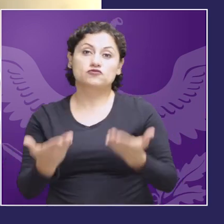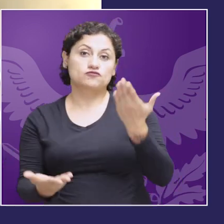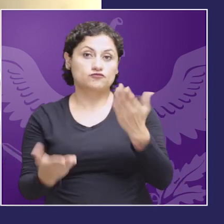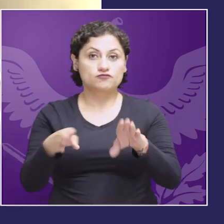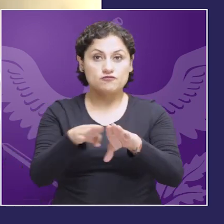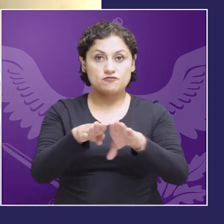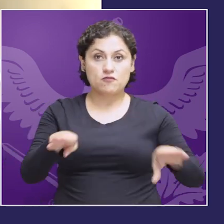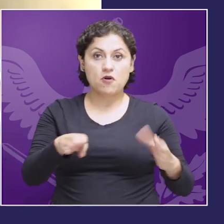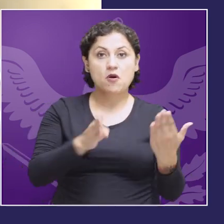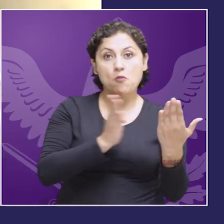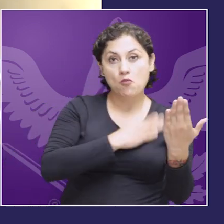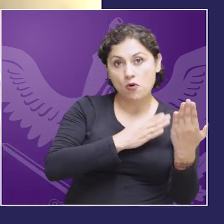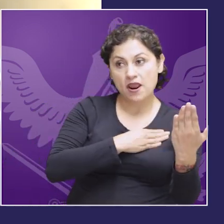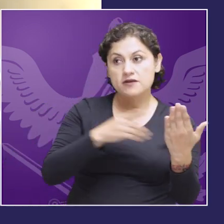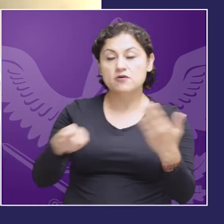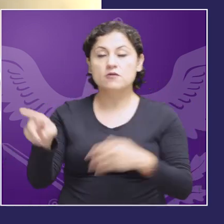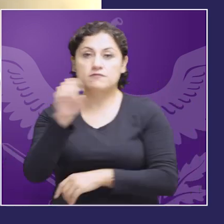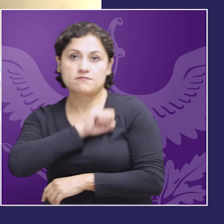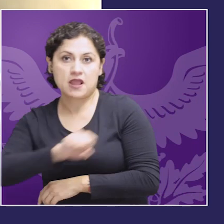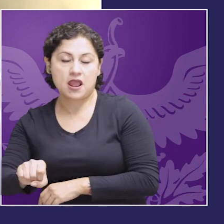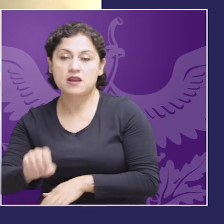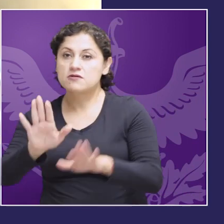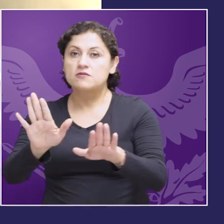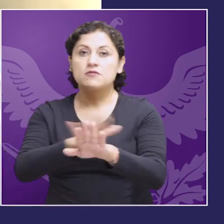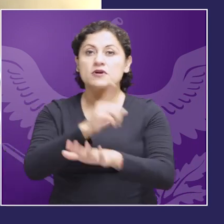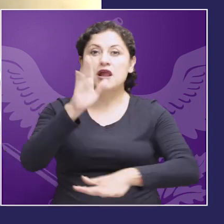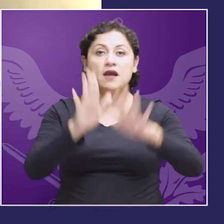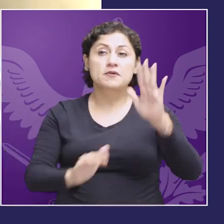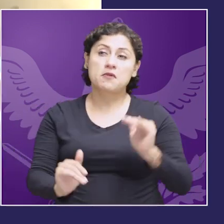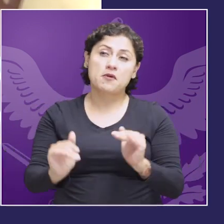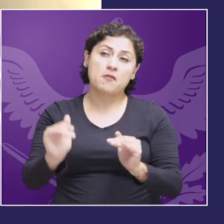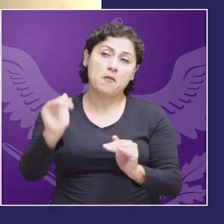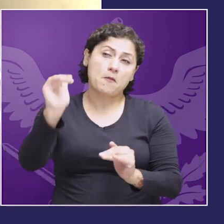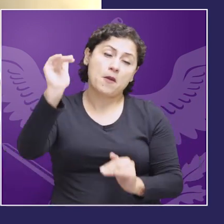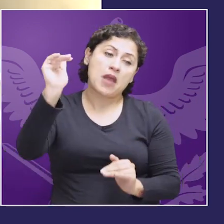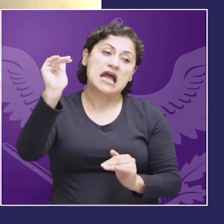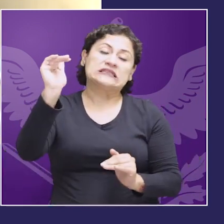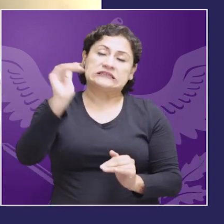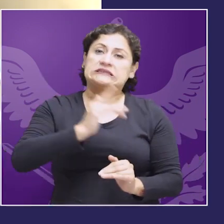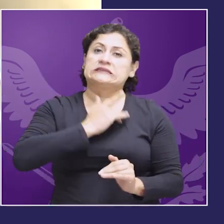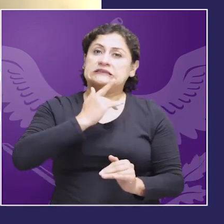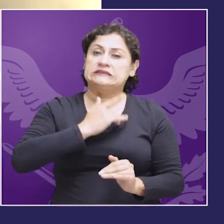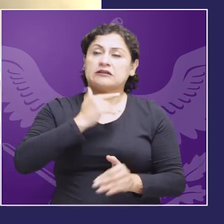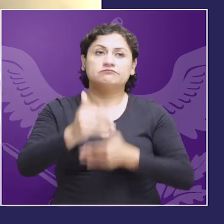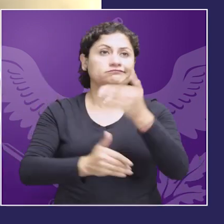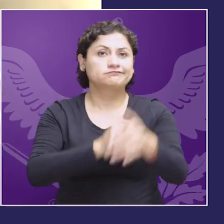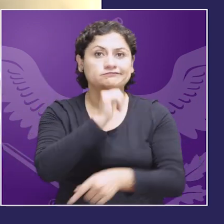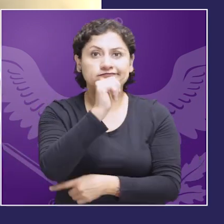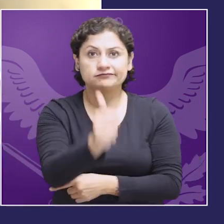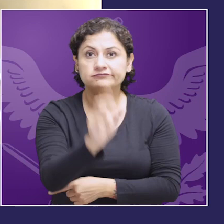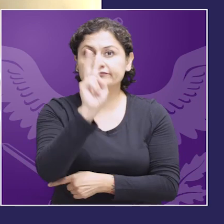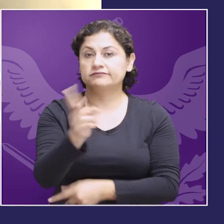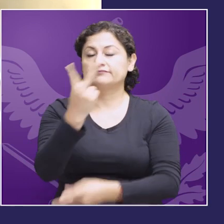tenemos que poner como el balance entre lo bueno y lo malo, porque si no parece que no estamos avanzando nada y nos puede dar